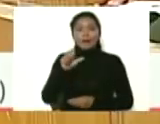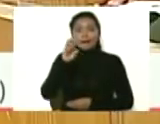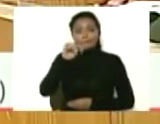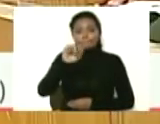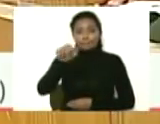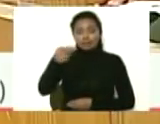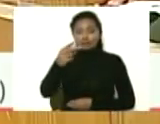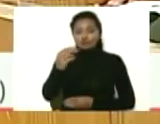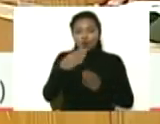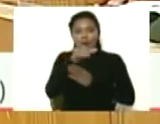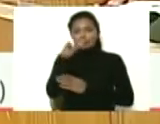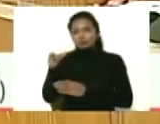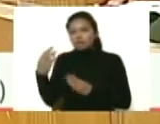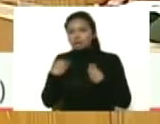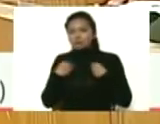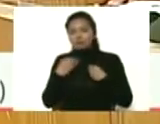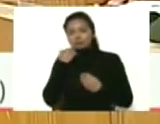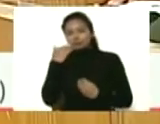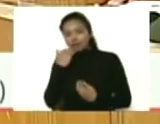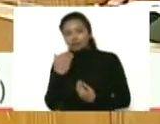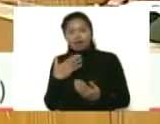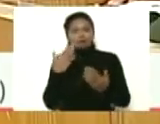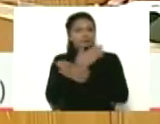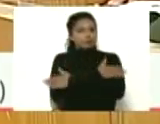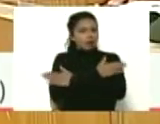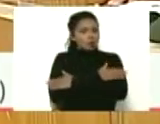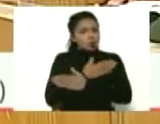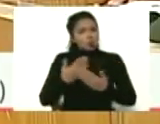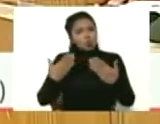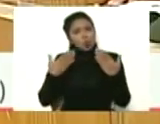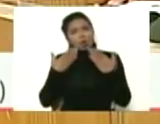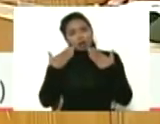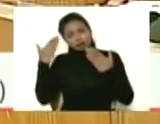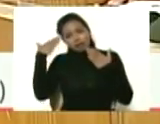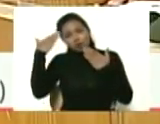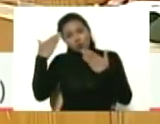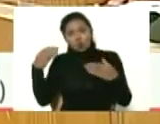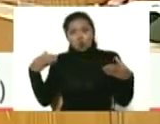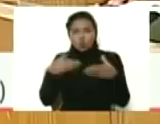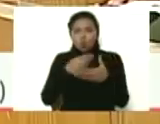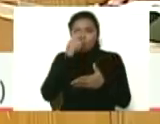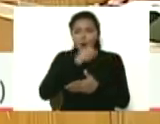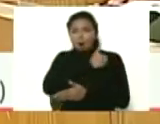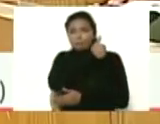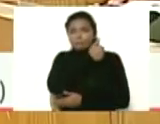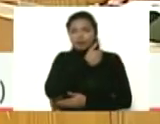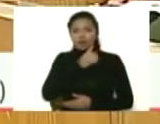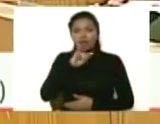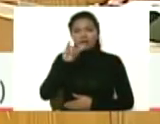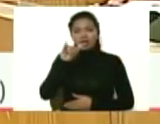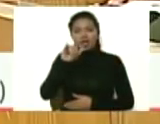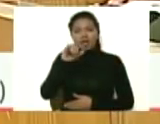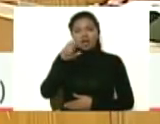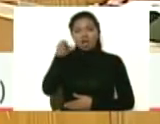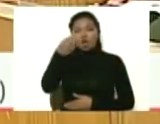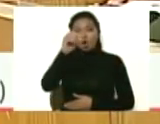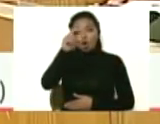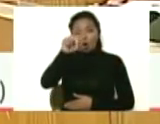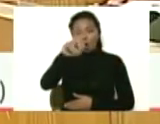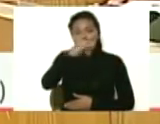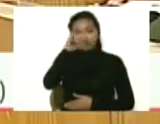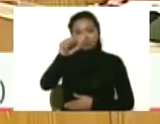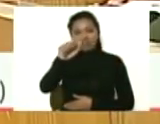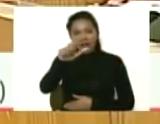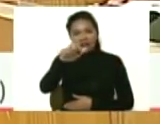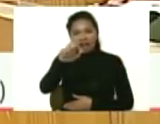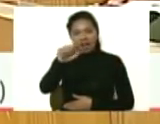los vecinos, vecinas, compatriotas. Allá se encuentra el general de división José Celestino González, director